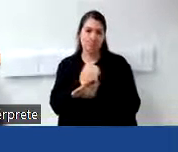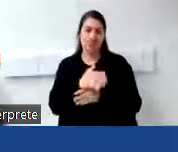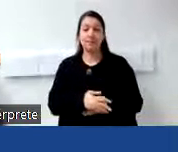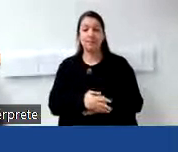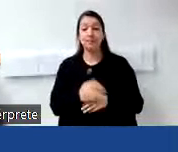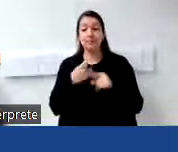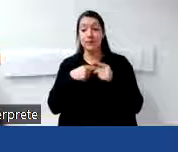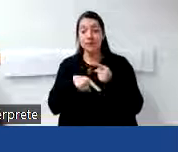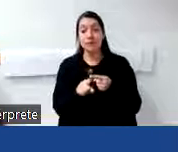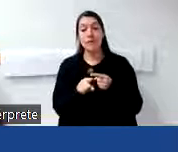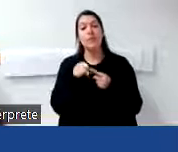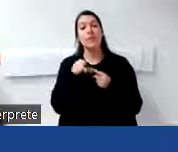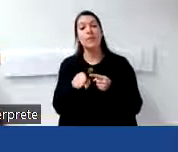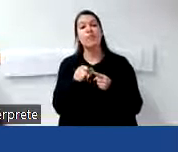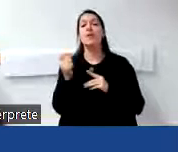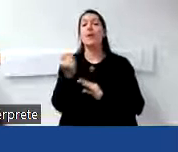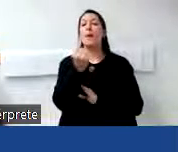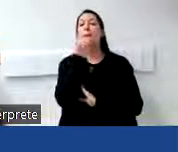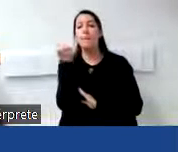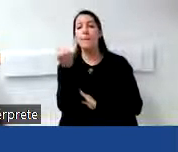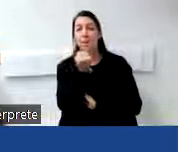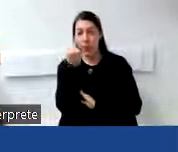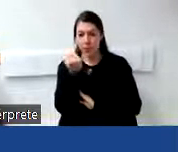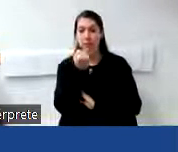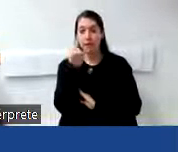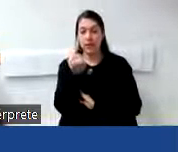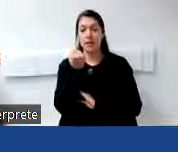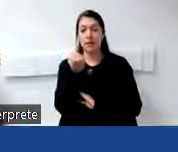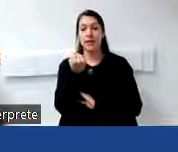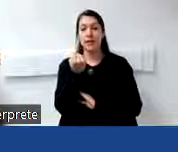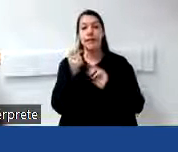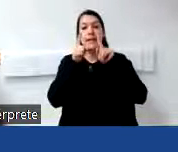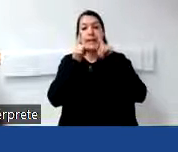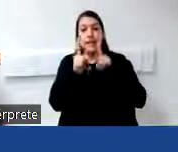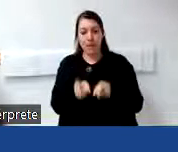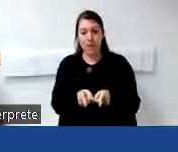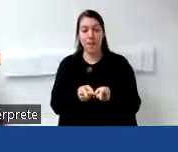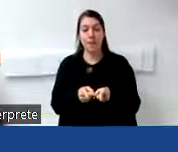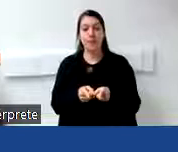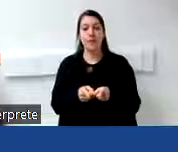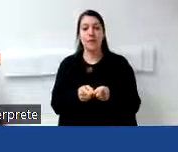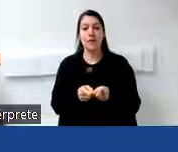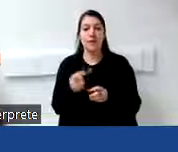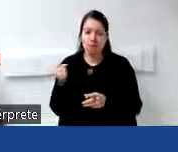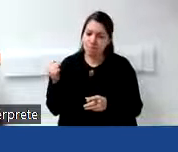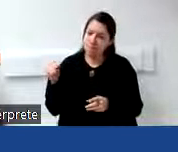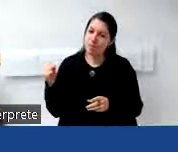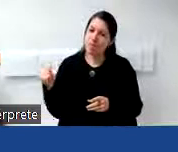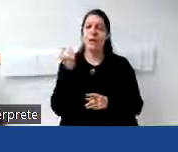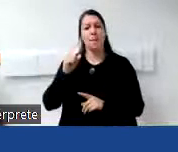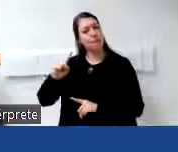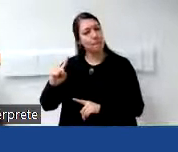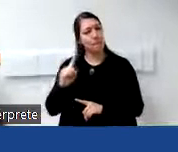Entonces, esto es sumamente importante y de hecho, en este caso, muy fundamental,